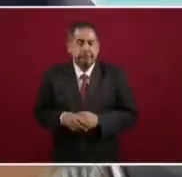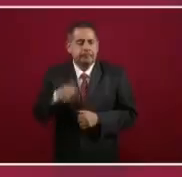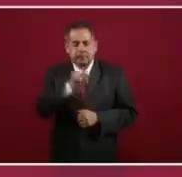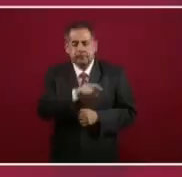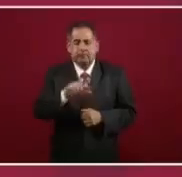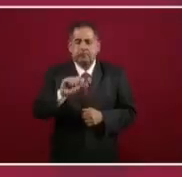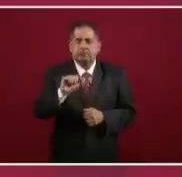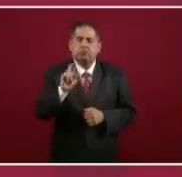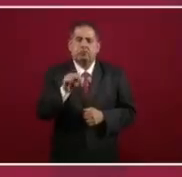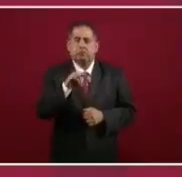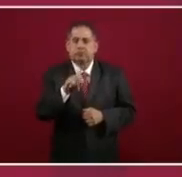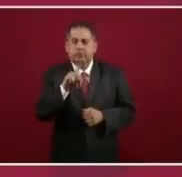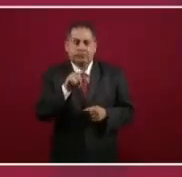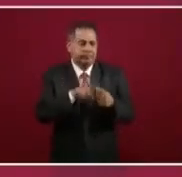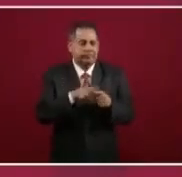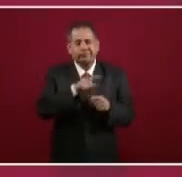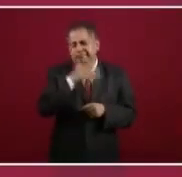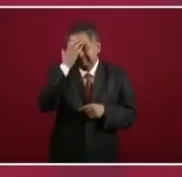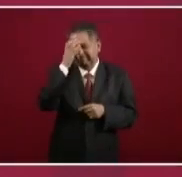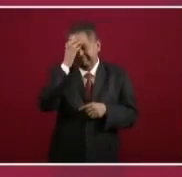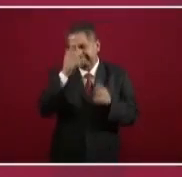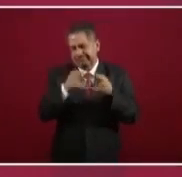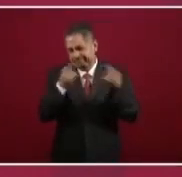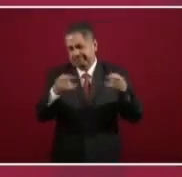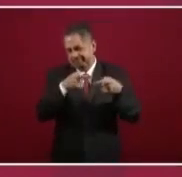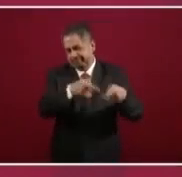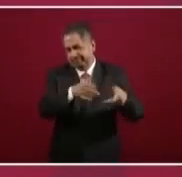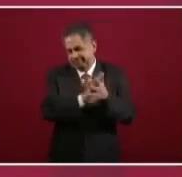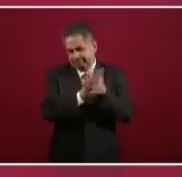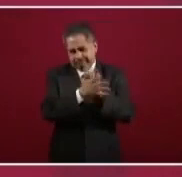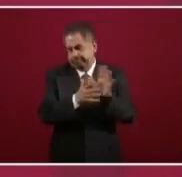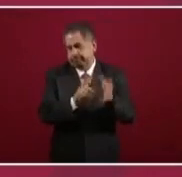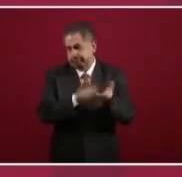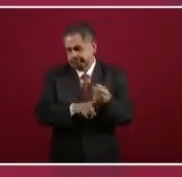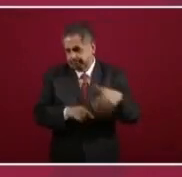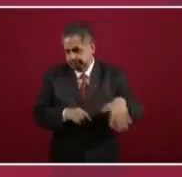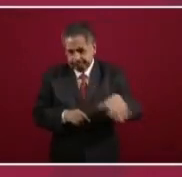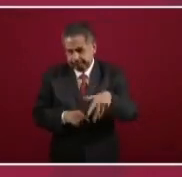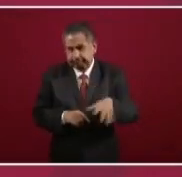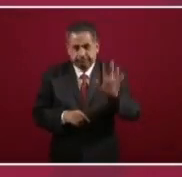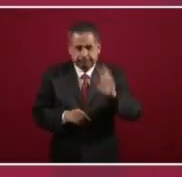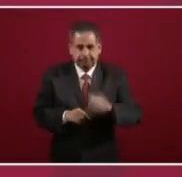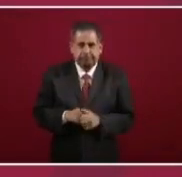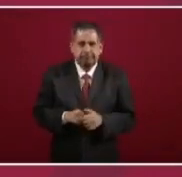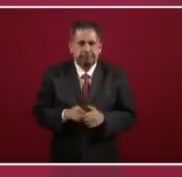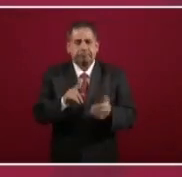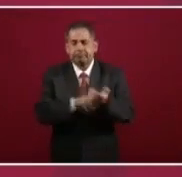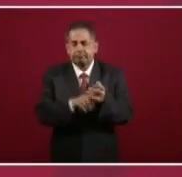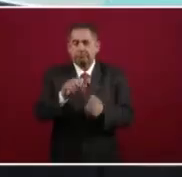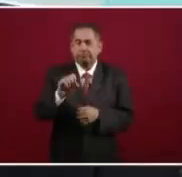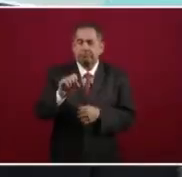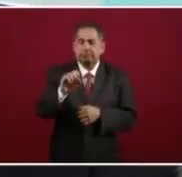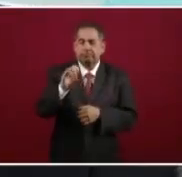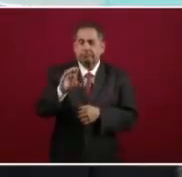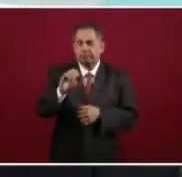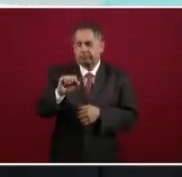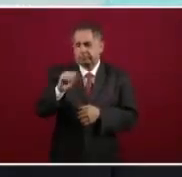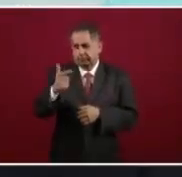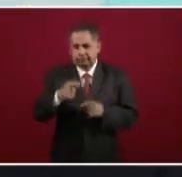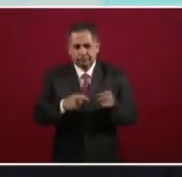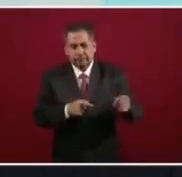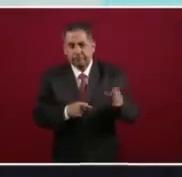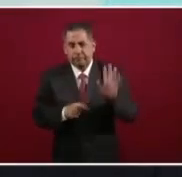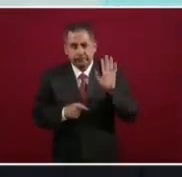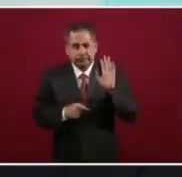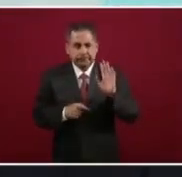mal se conoce todo la participación este de salinas que